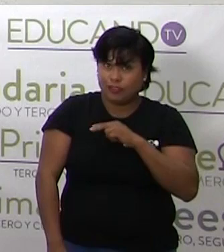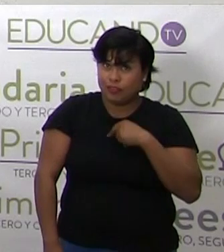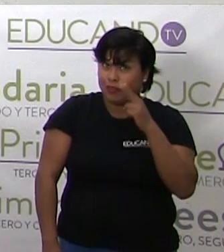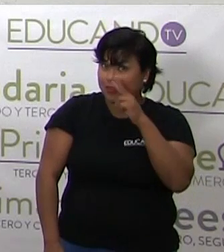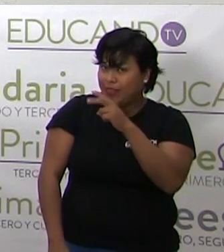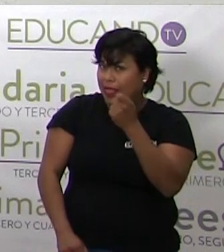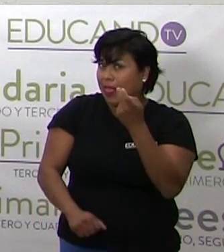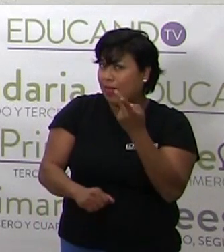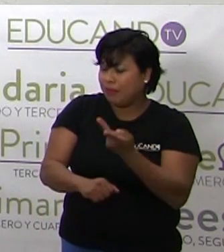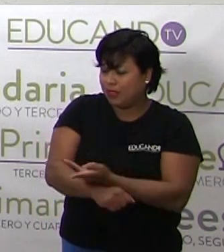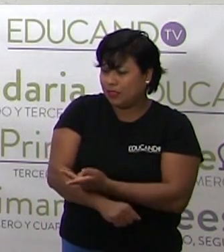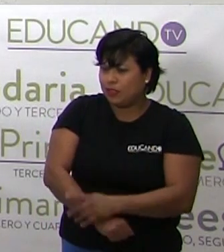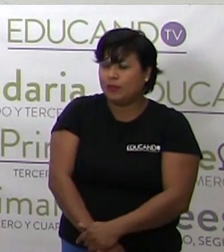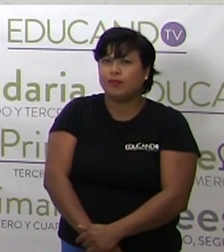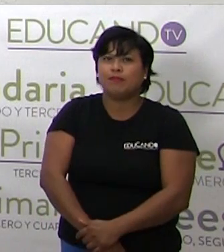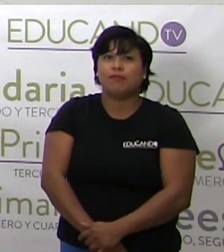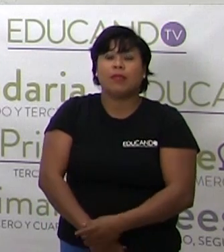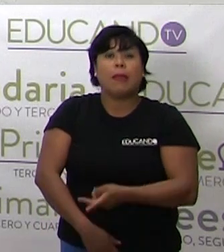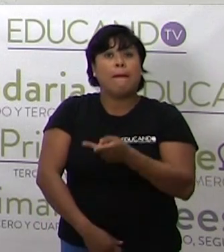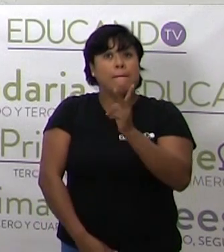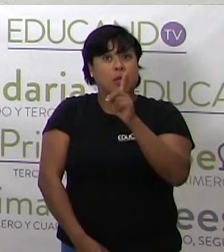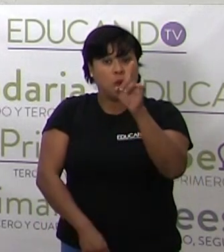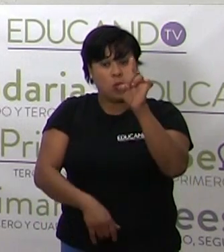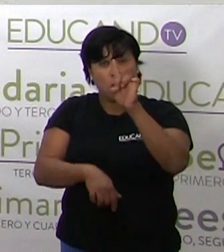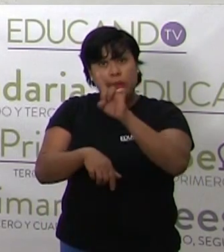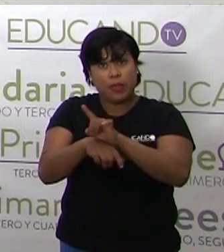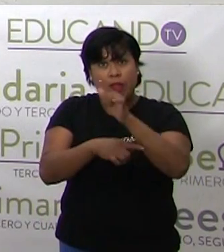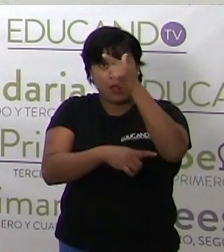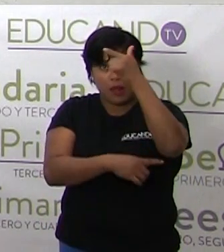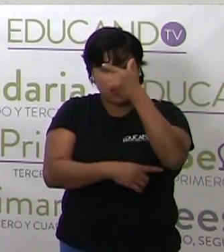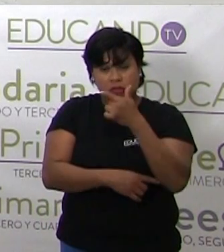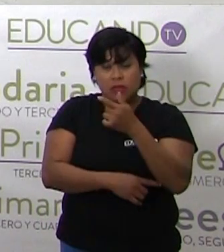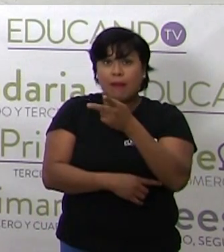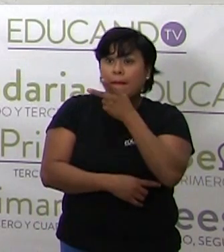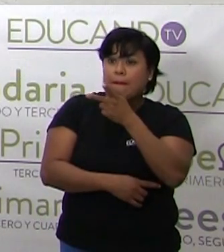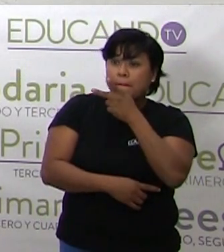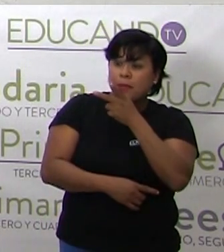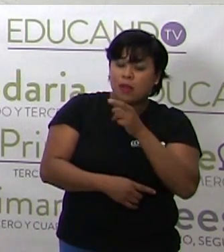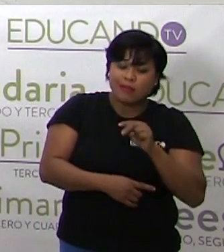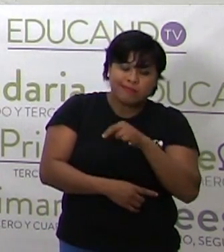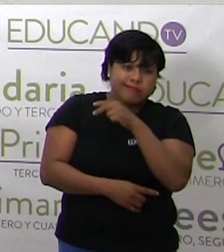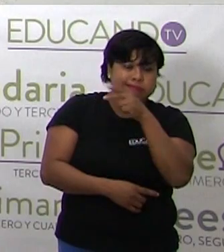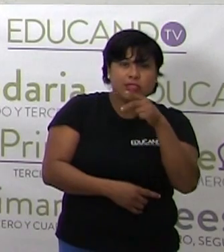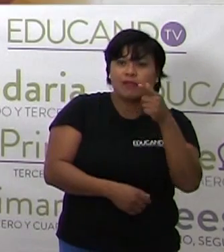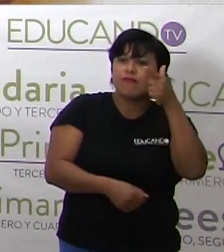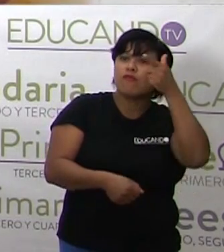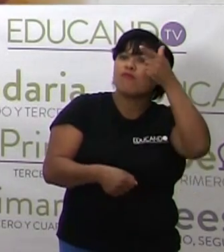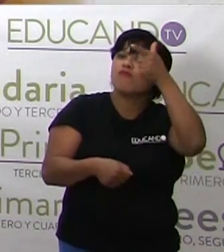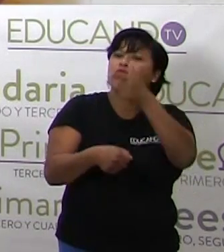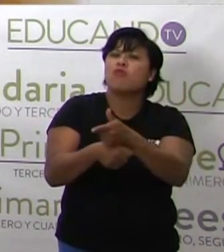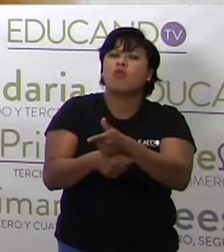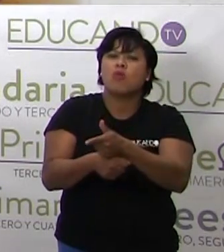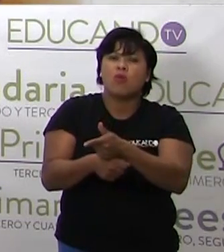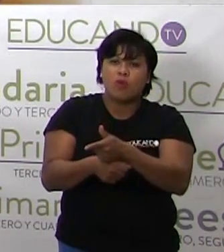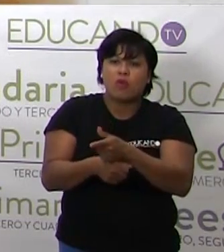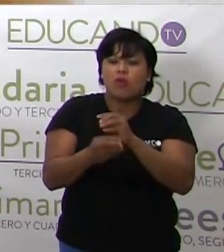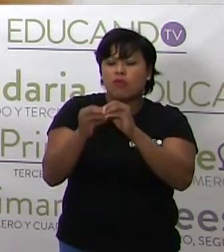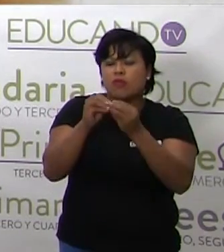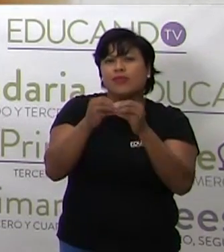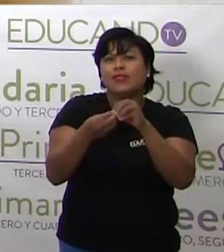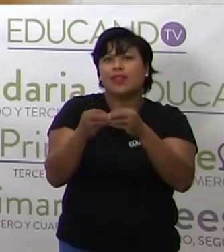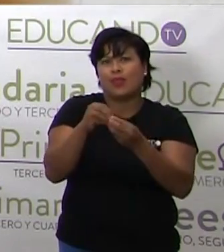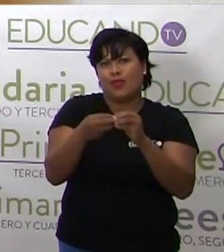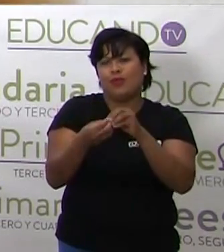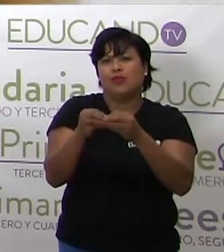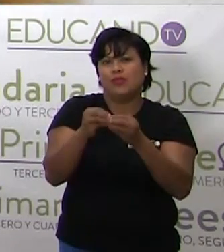pasa. Pero una noche el padre subió y los sorprendió